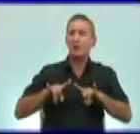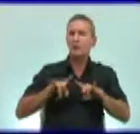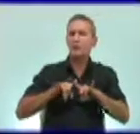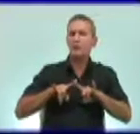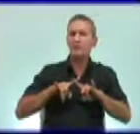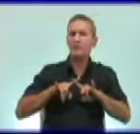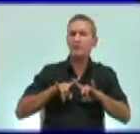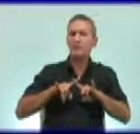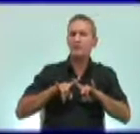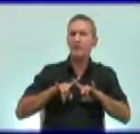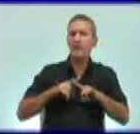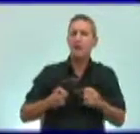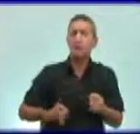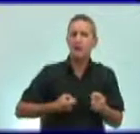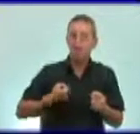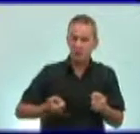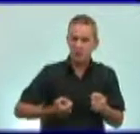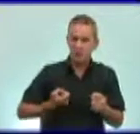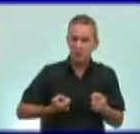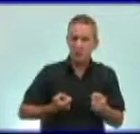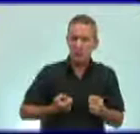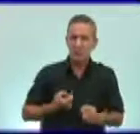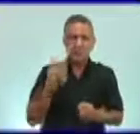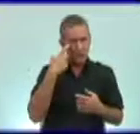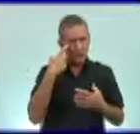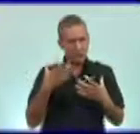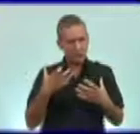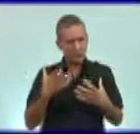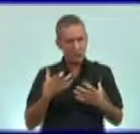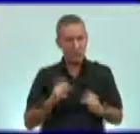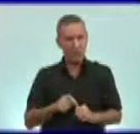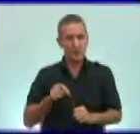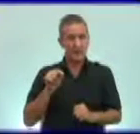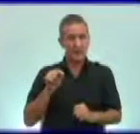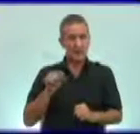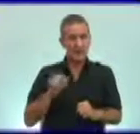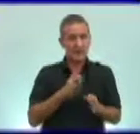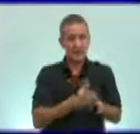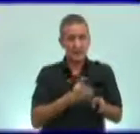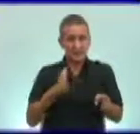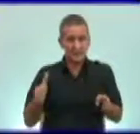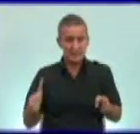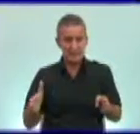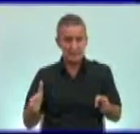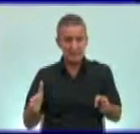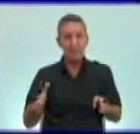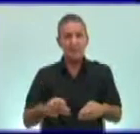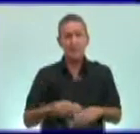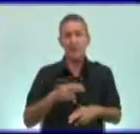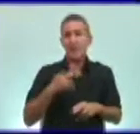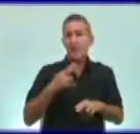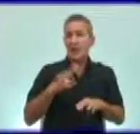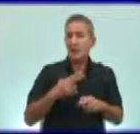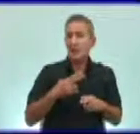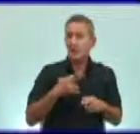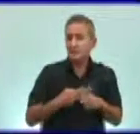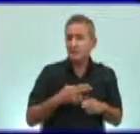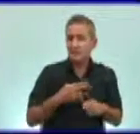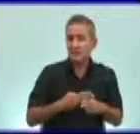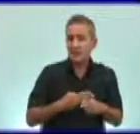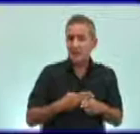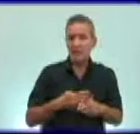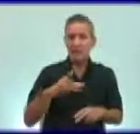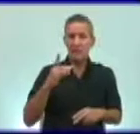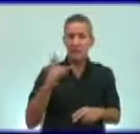importante que ustedes contengan de que en ese tiempo llamado Directorio Estudiantil y posteriormente con José Antonio